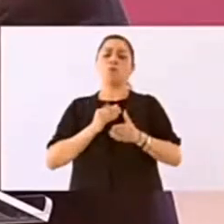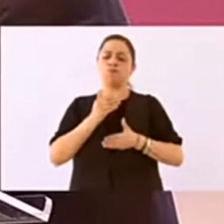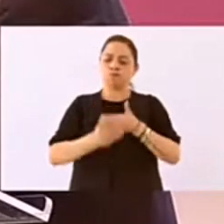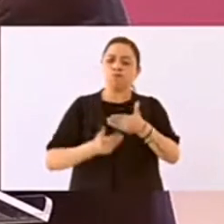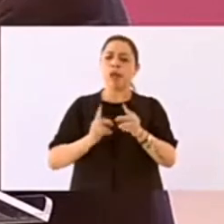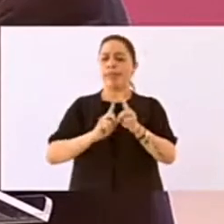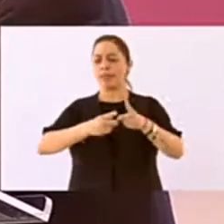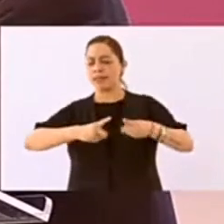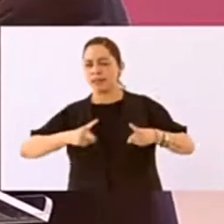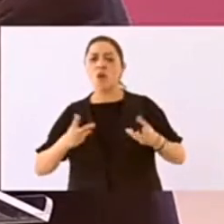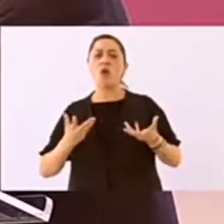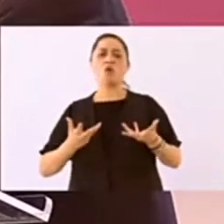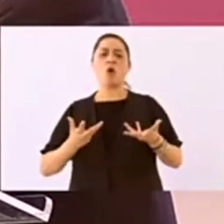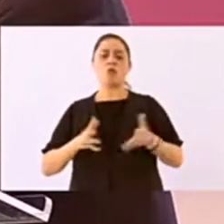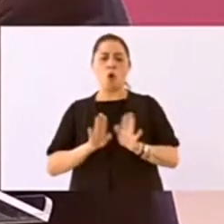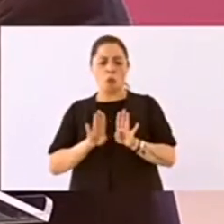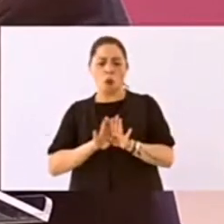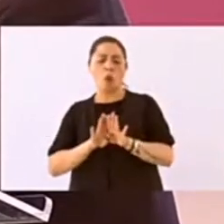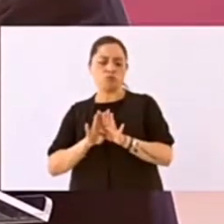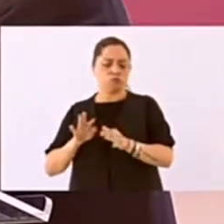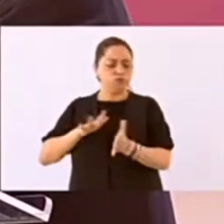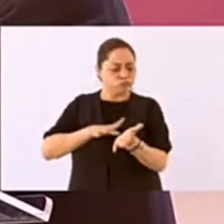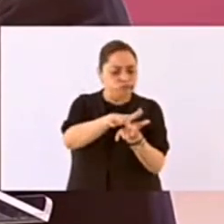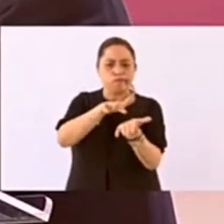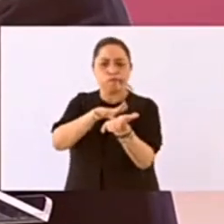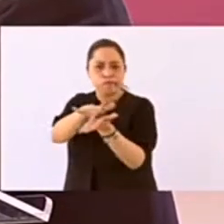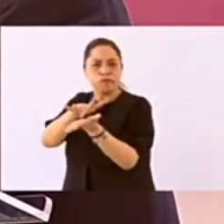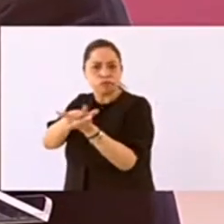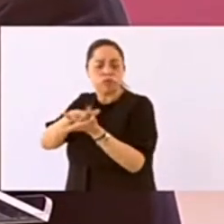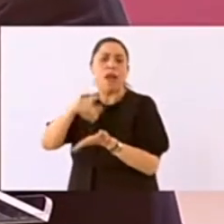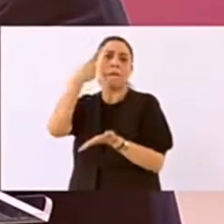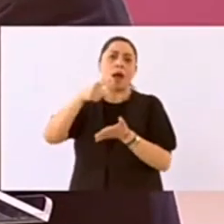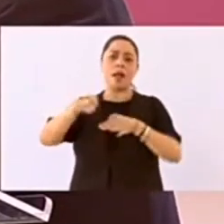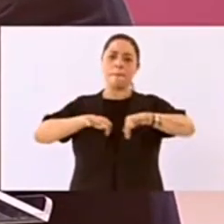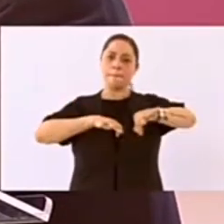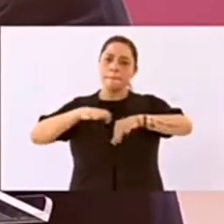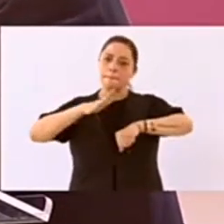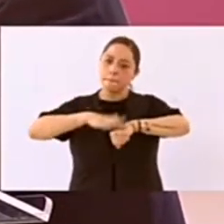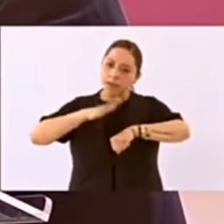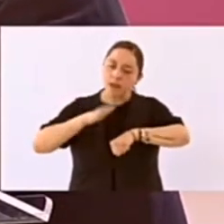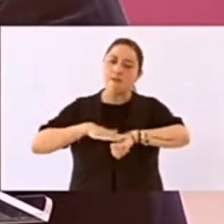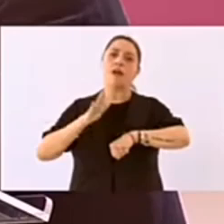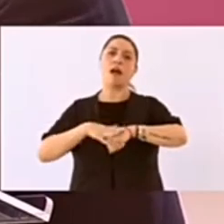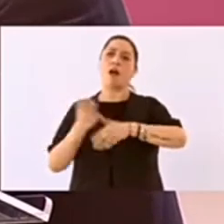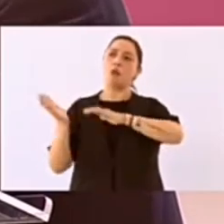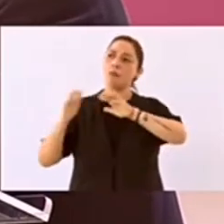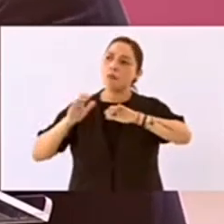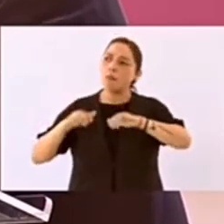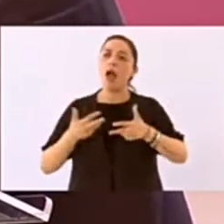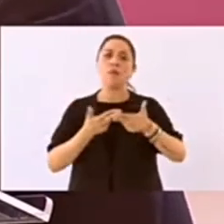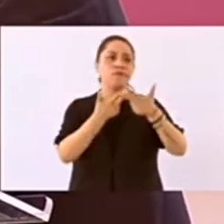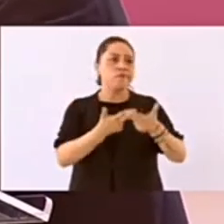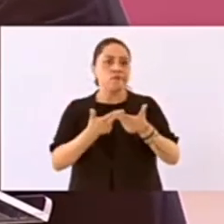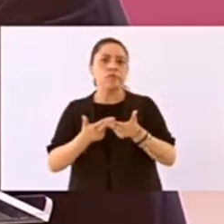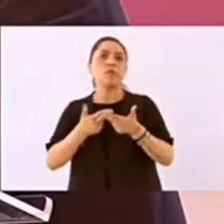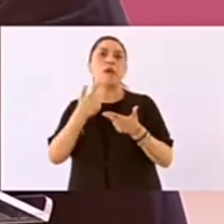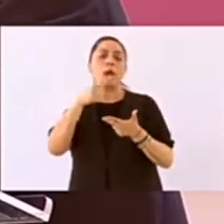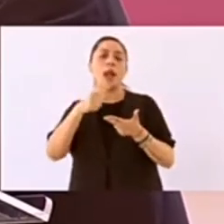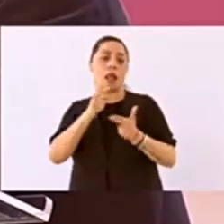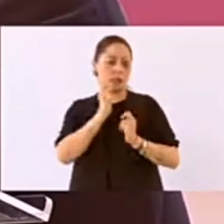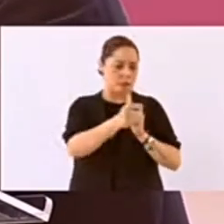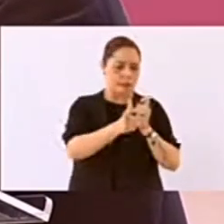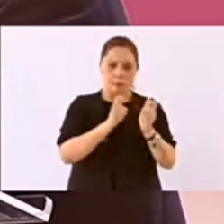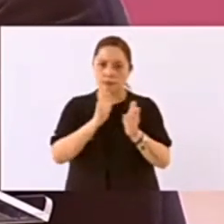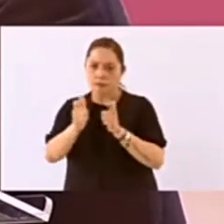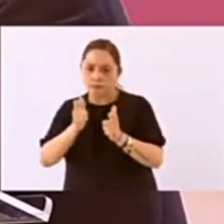Que haya empleos, que el salario alcance